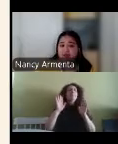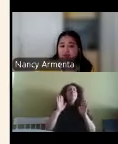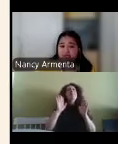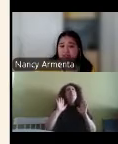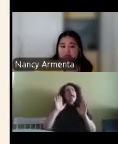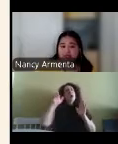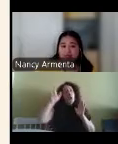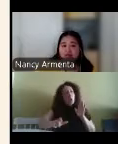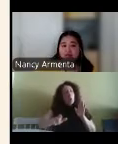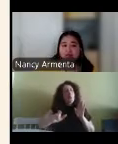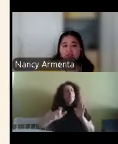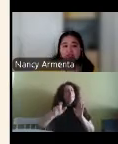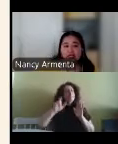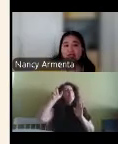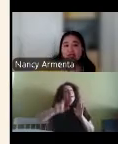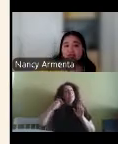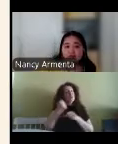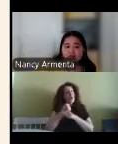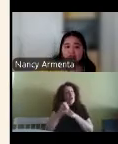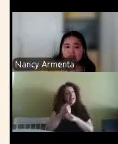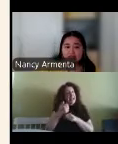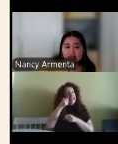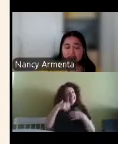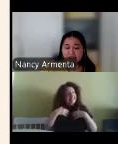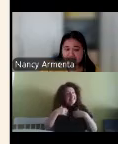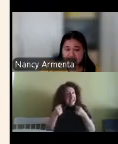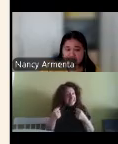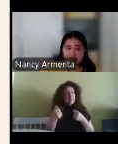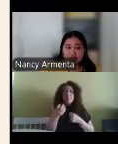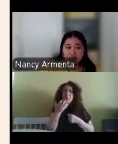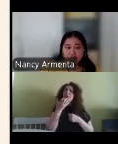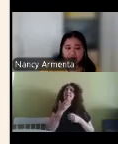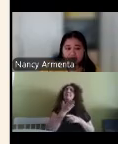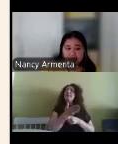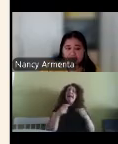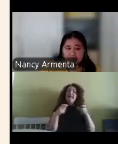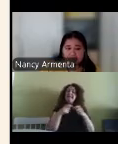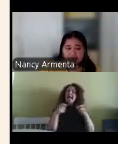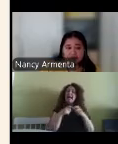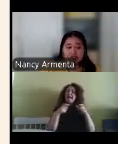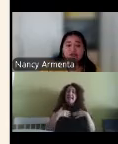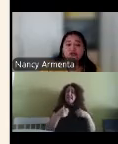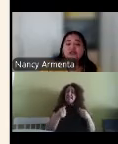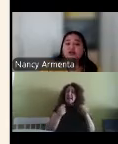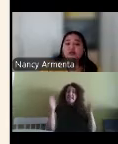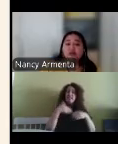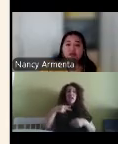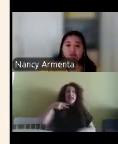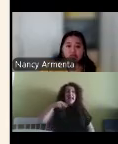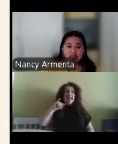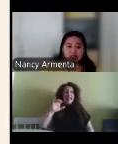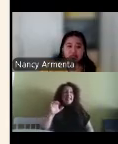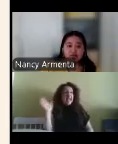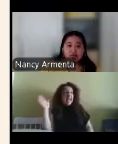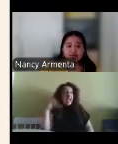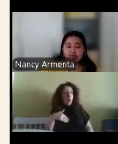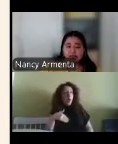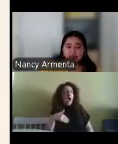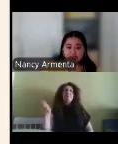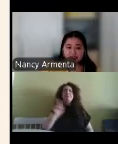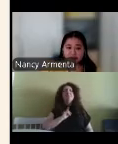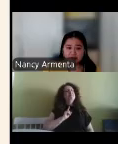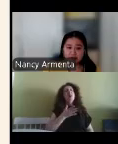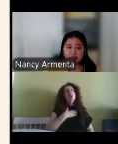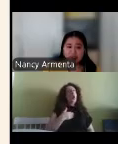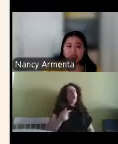particular, las mujeres refieren, no tenía acceso para la tarjeta sanitaria porque no tenía el NIE. Entonces, como que no te quieren por el tema